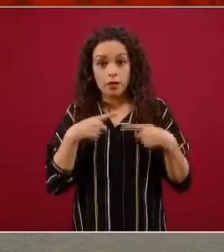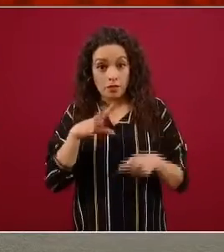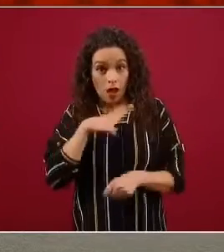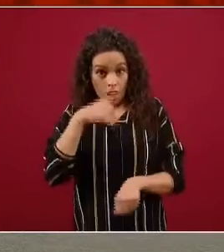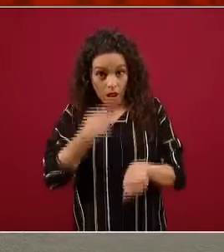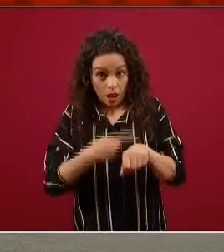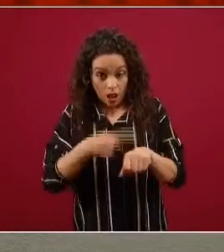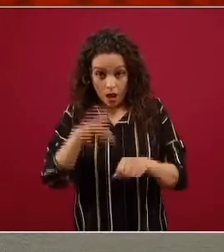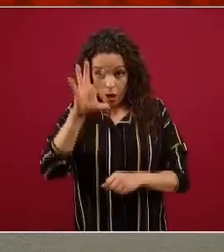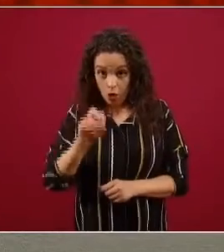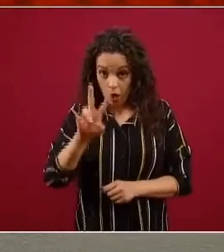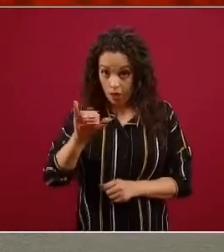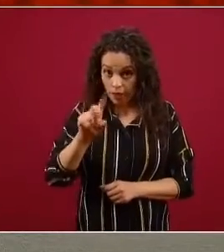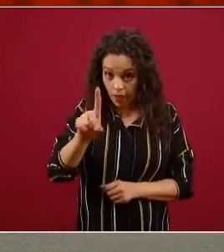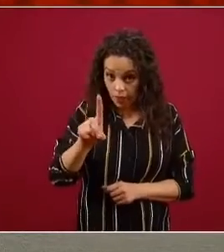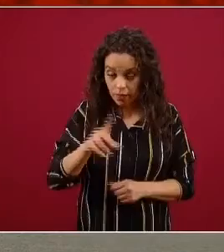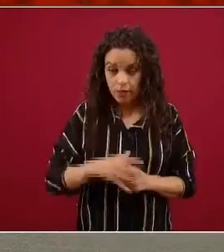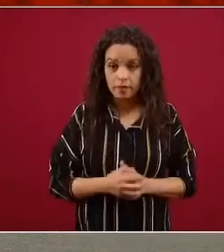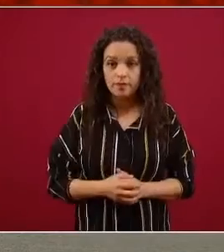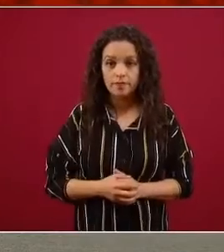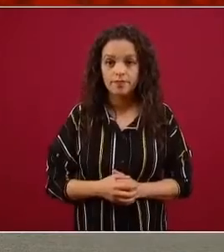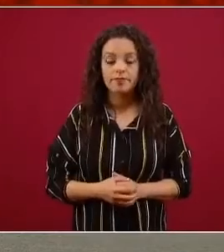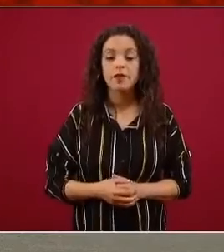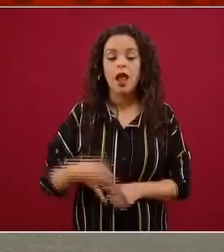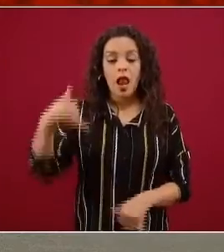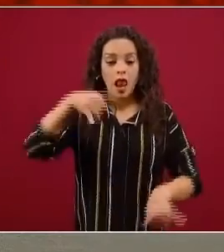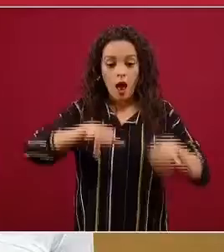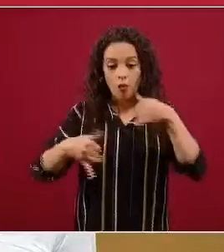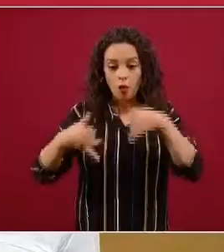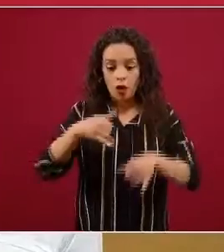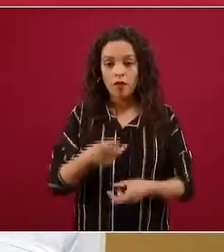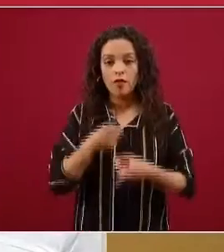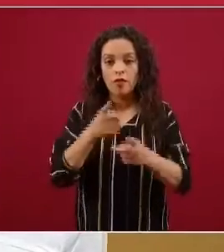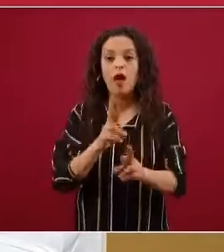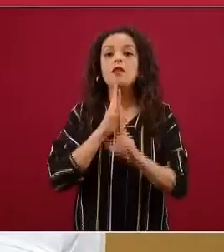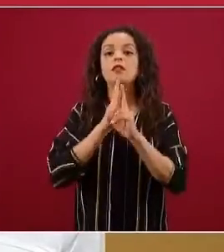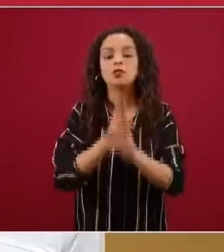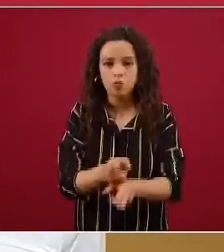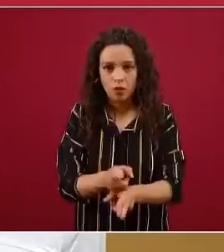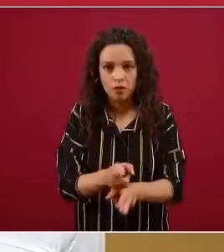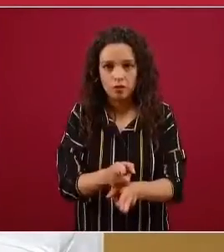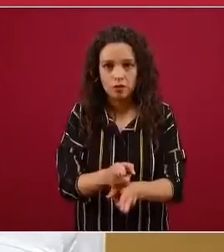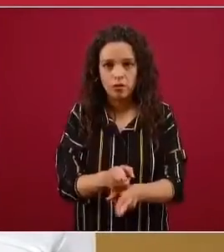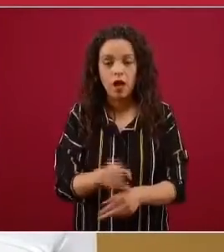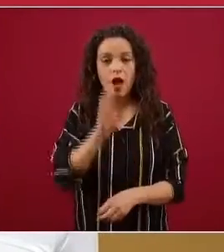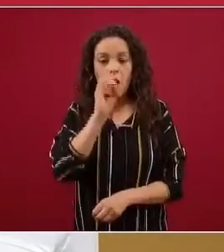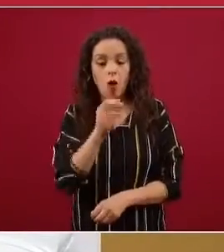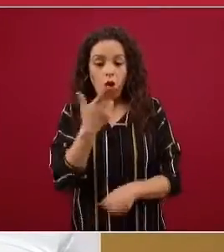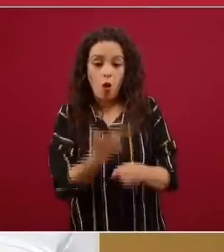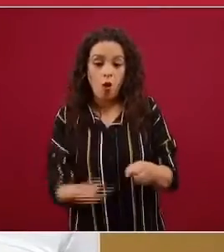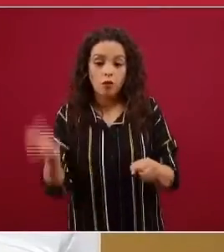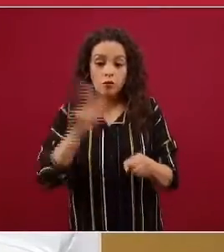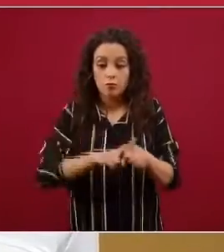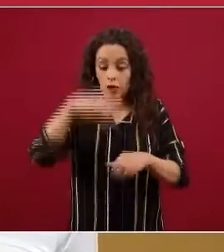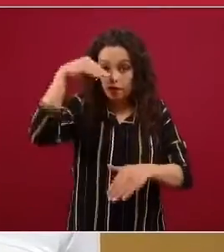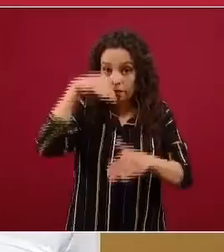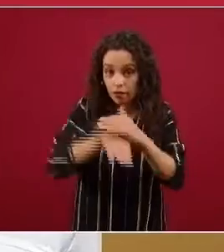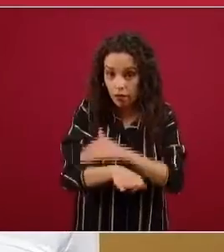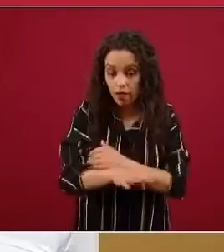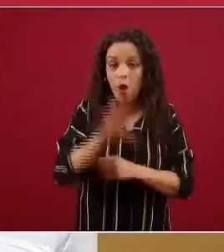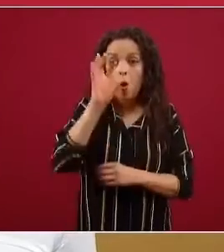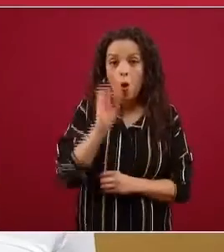síndrome COVID, la confirmación por laboratorio, la hospitalización, la recuperación, también